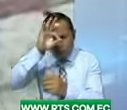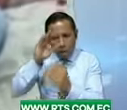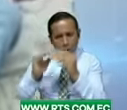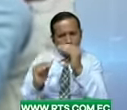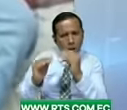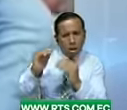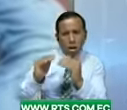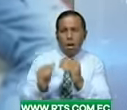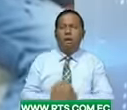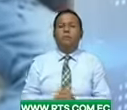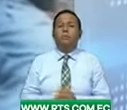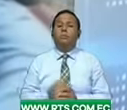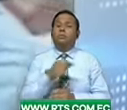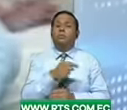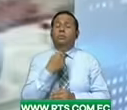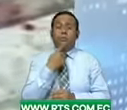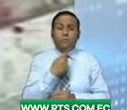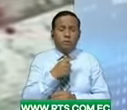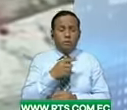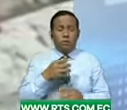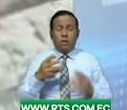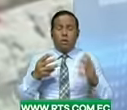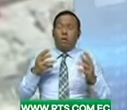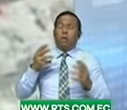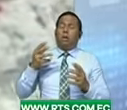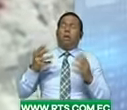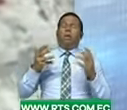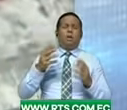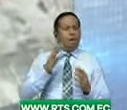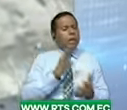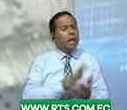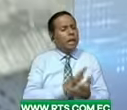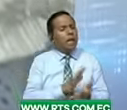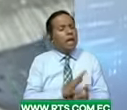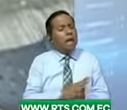¿Cuánta sangre por la boca? Le quisieron robar ahorita.